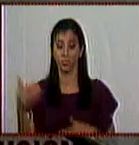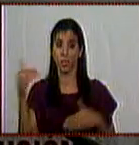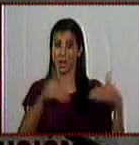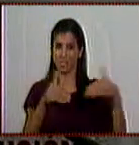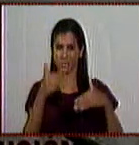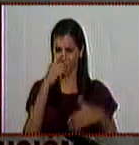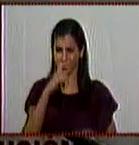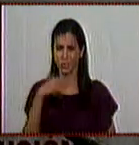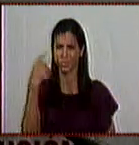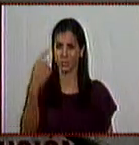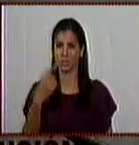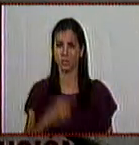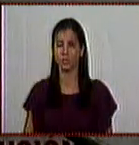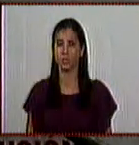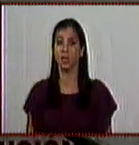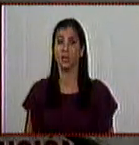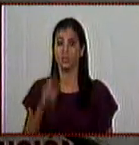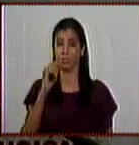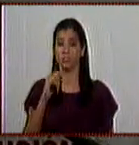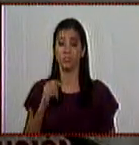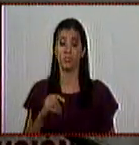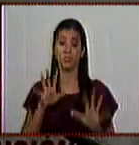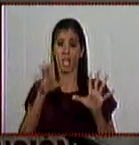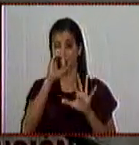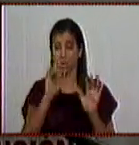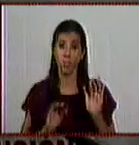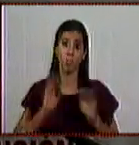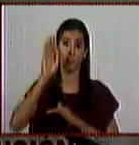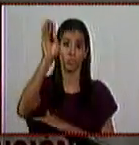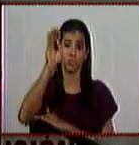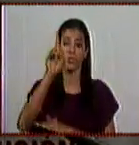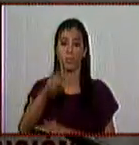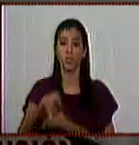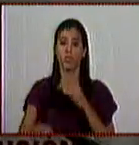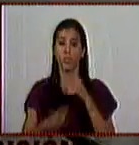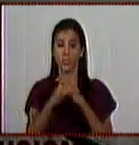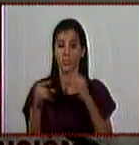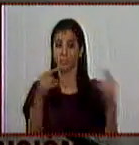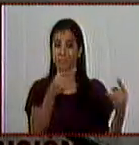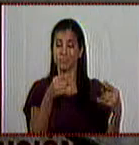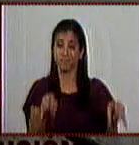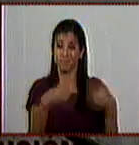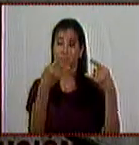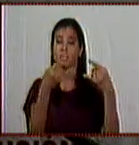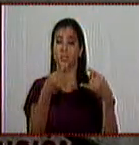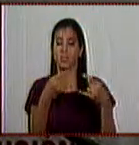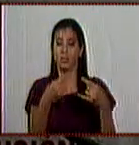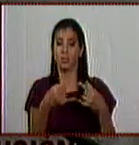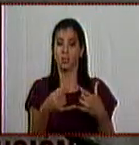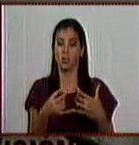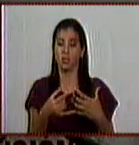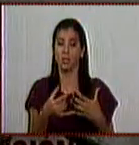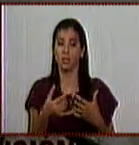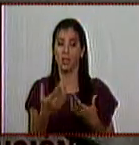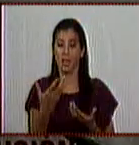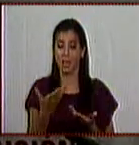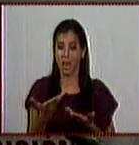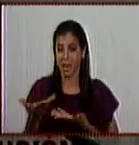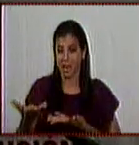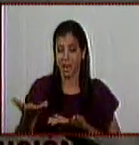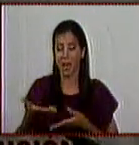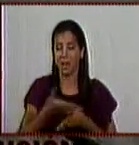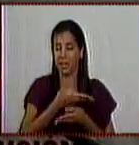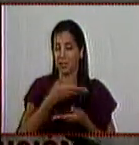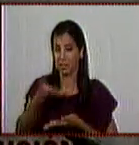cara al 2021 2031 que la redistribución de la renta efectivamente sea igual para